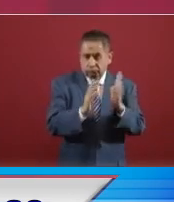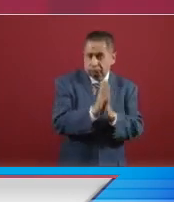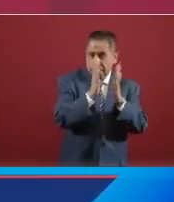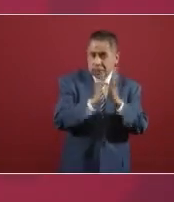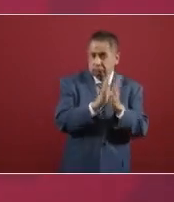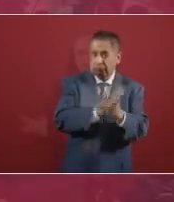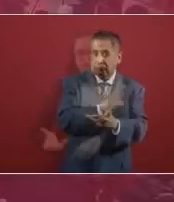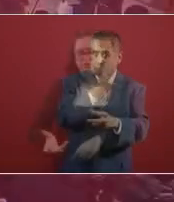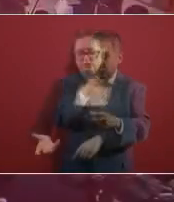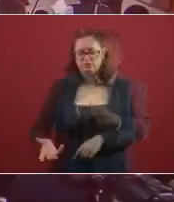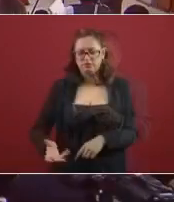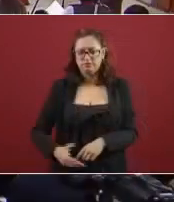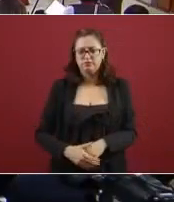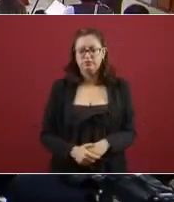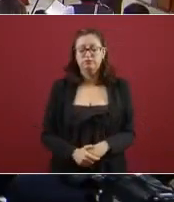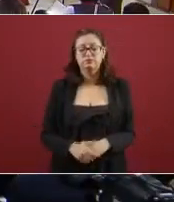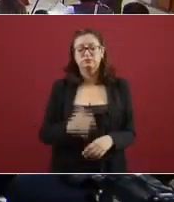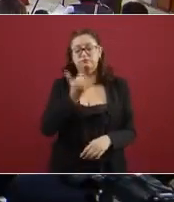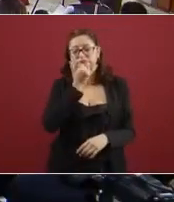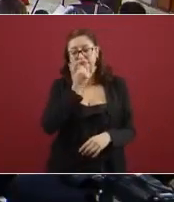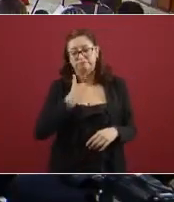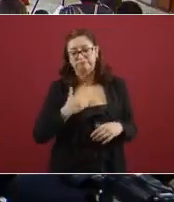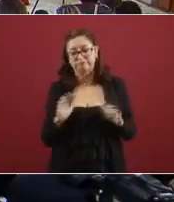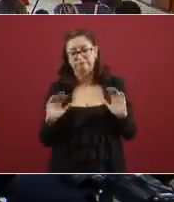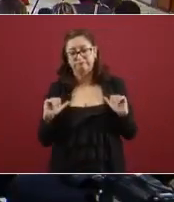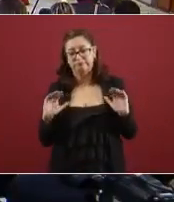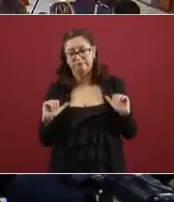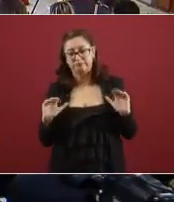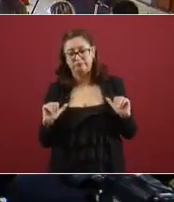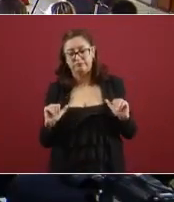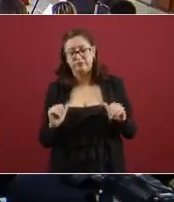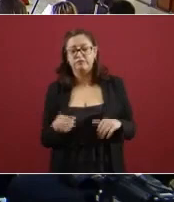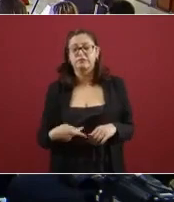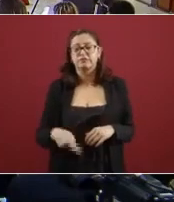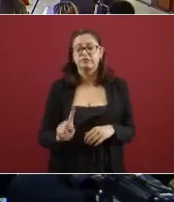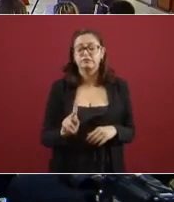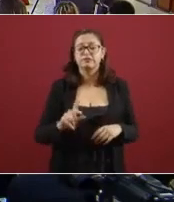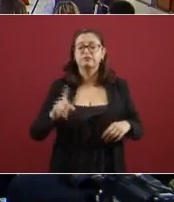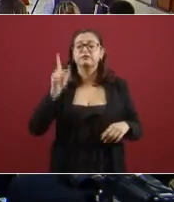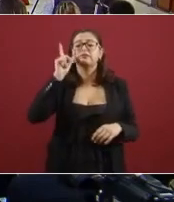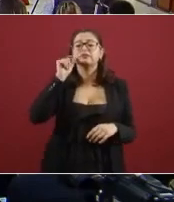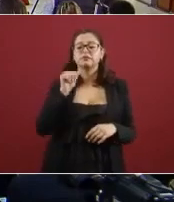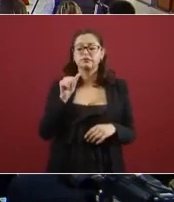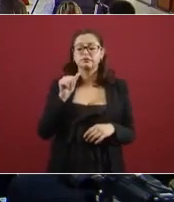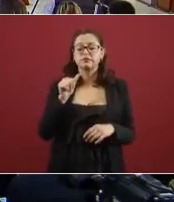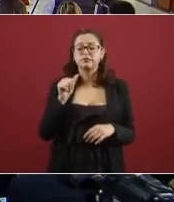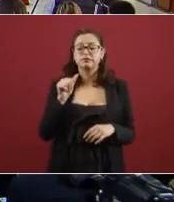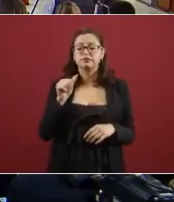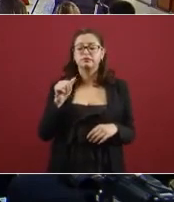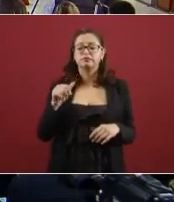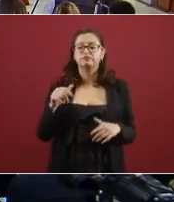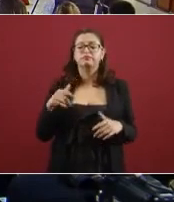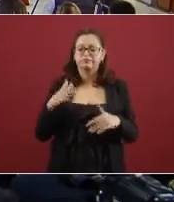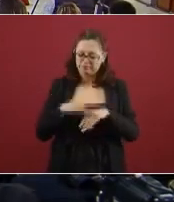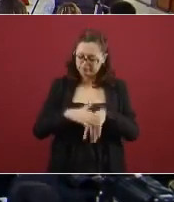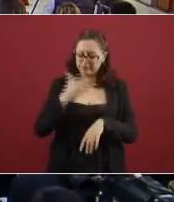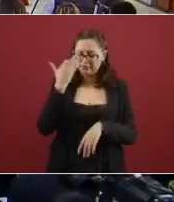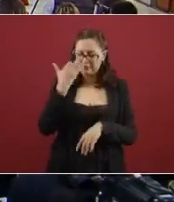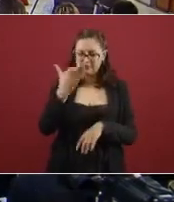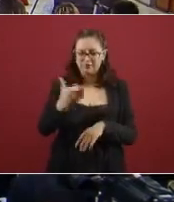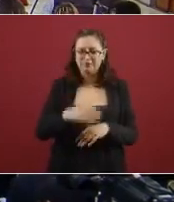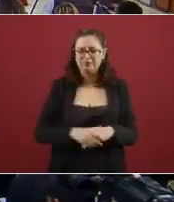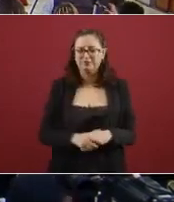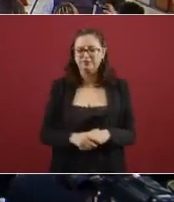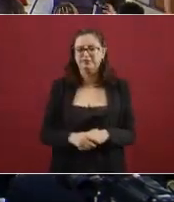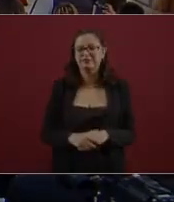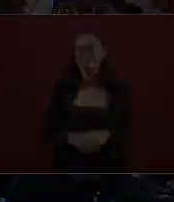Función Pública. Me tengo que ir, pero mañana vamos a tener más tiempo.